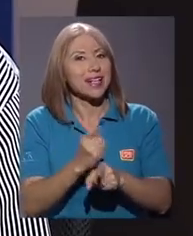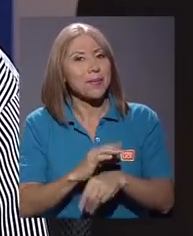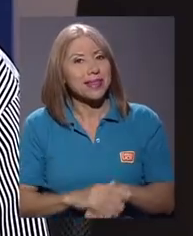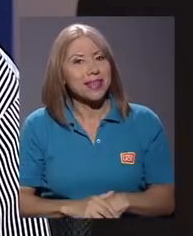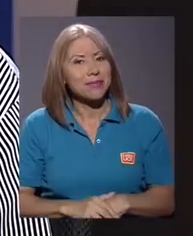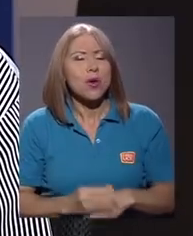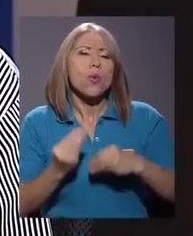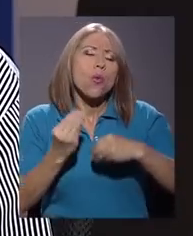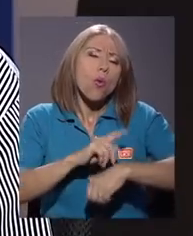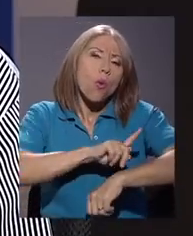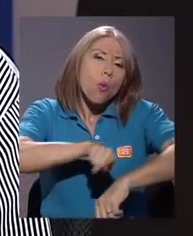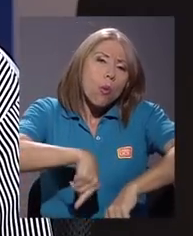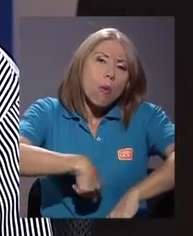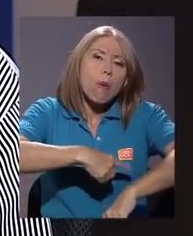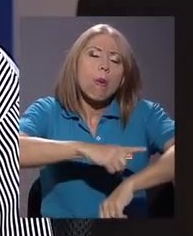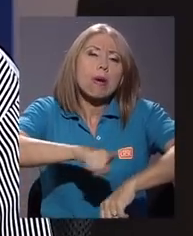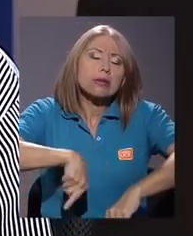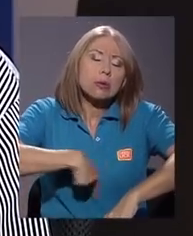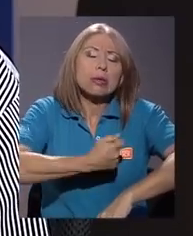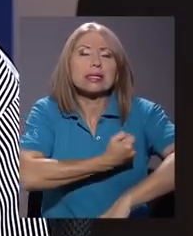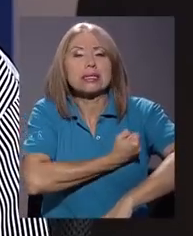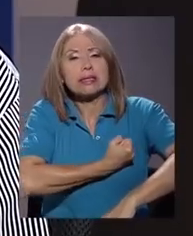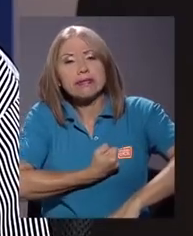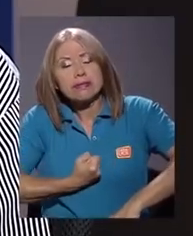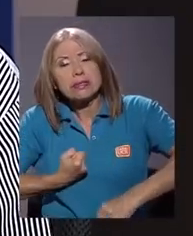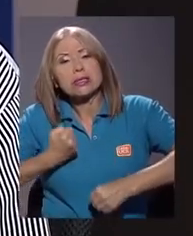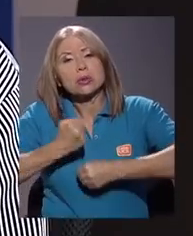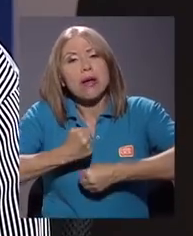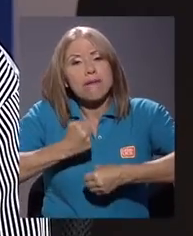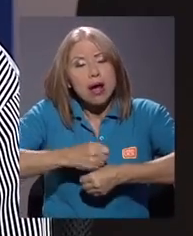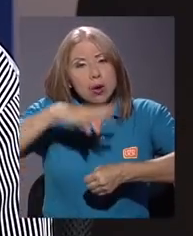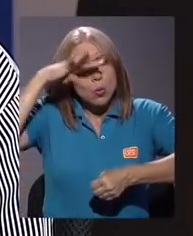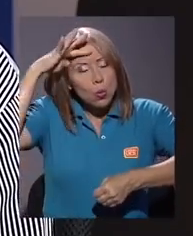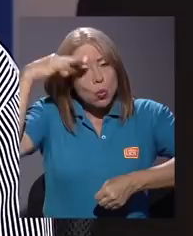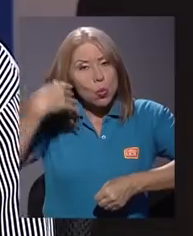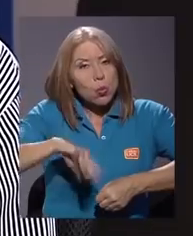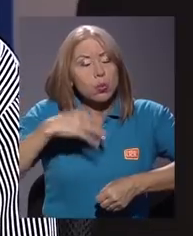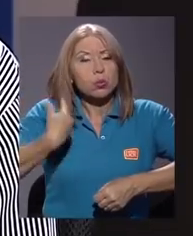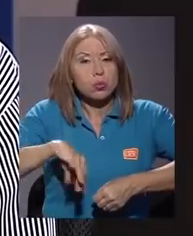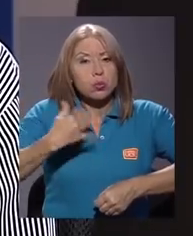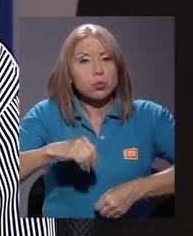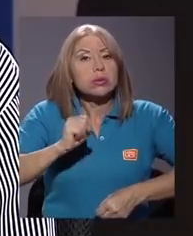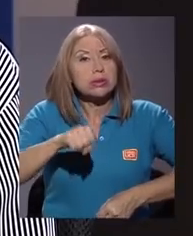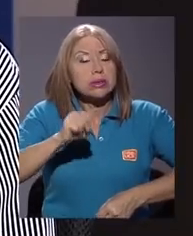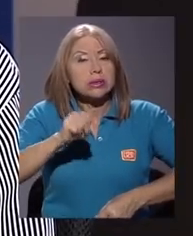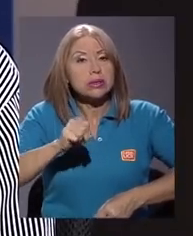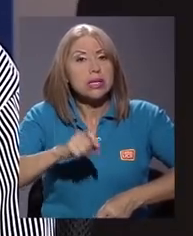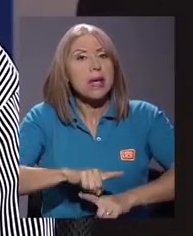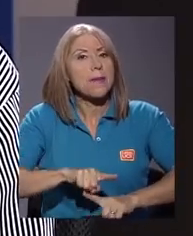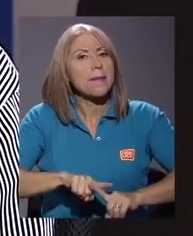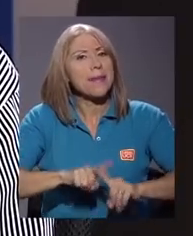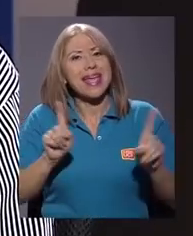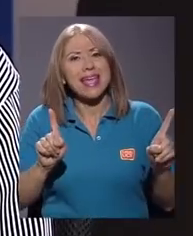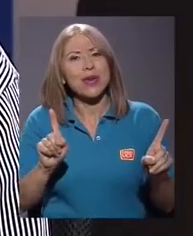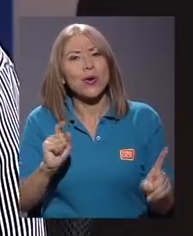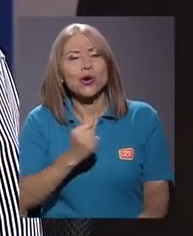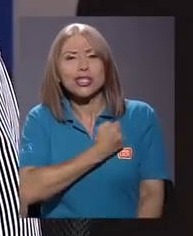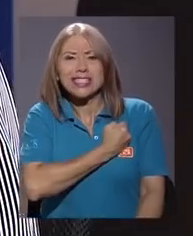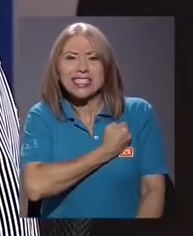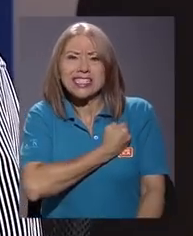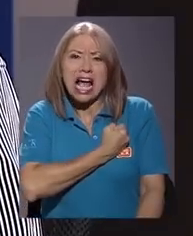son muchísimas horas de entrega de trabajo de sacrificio eso eso es cierto Pero no es un